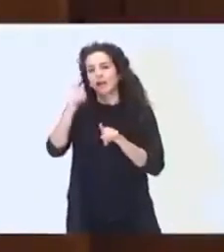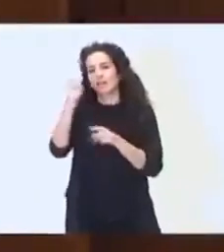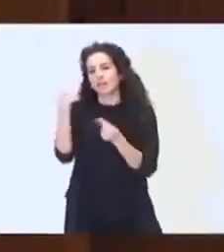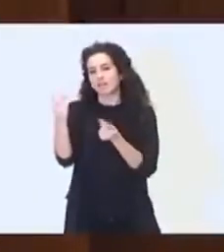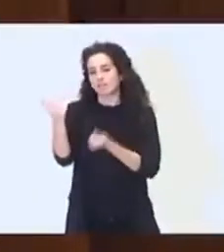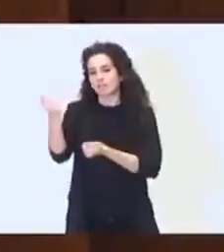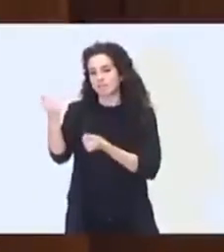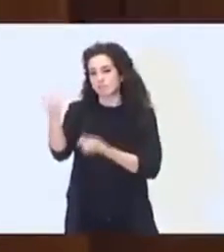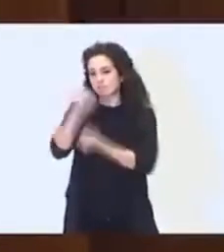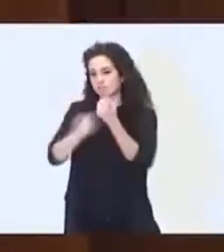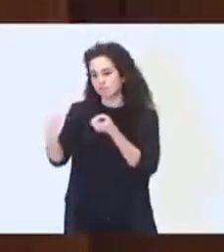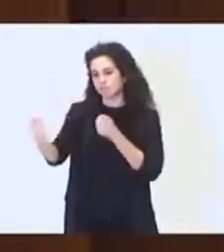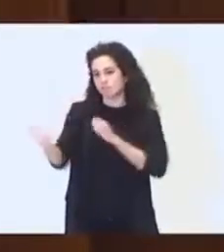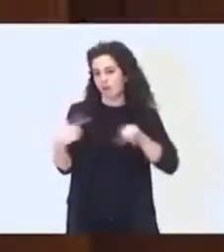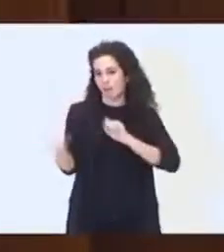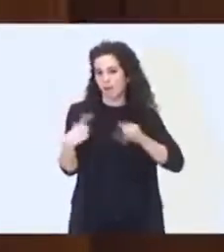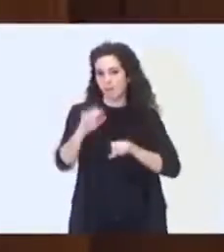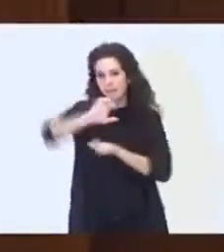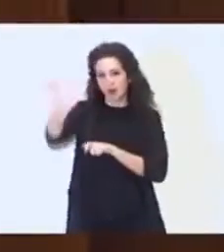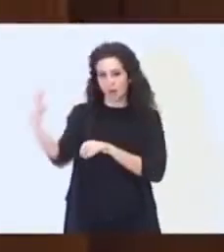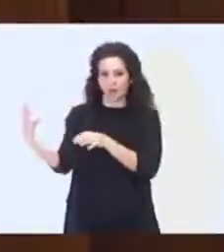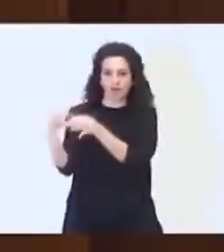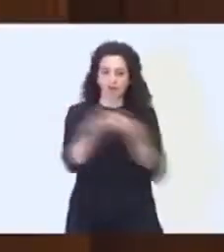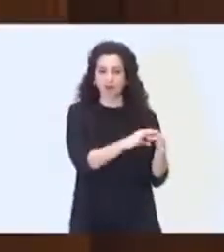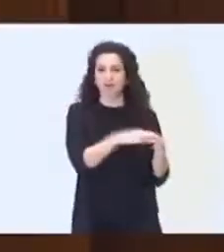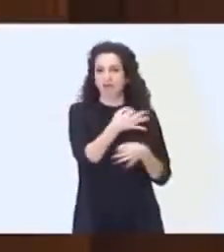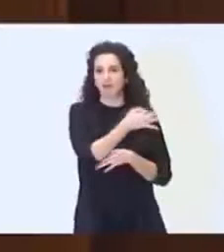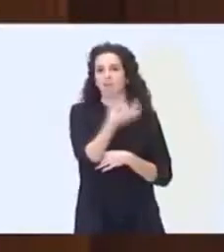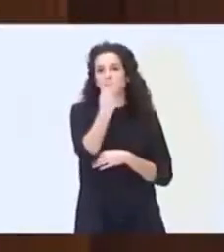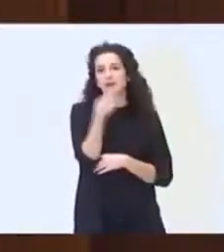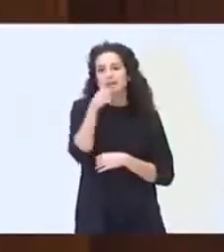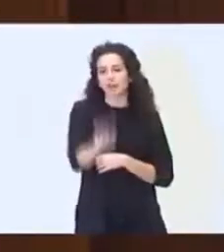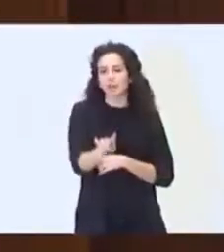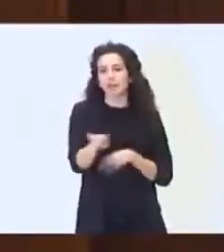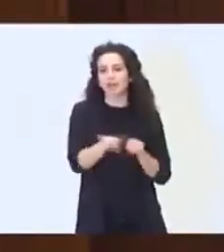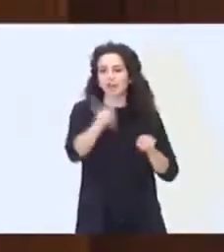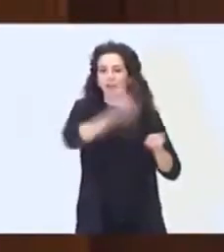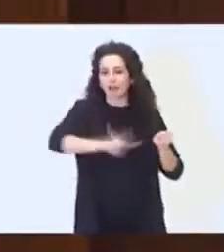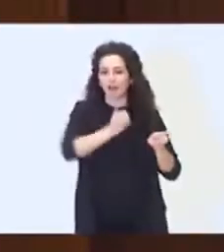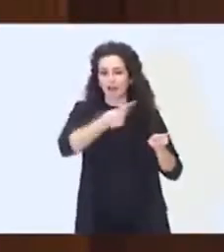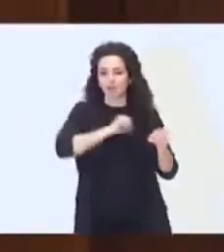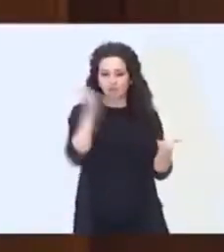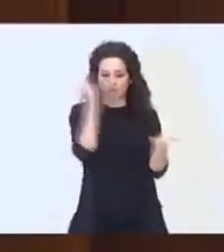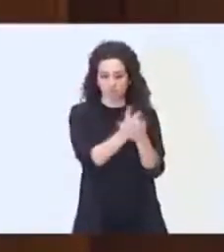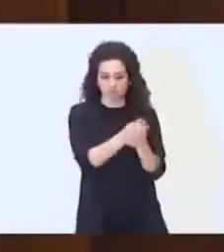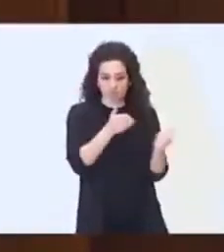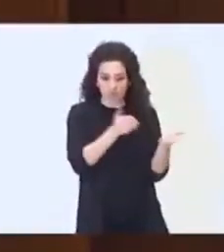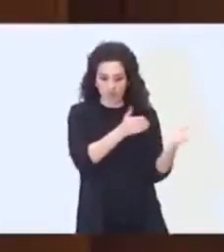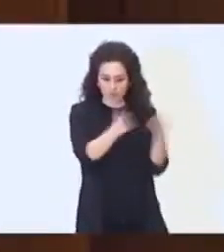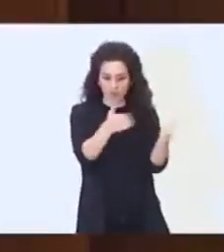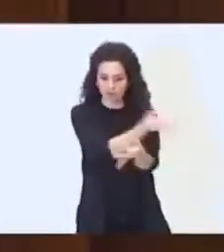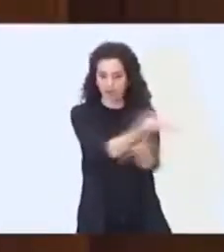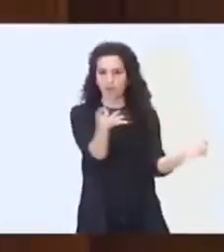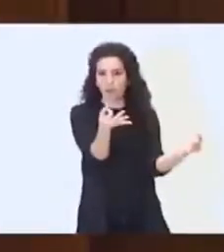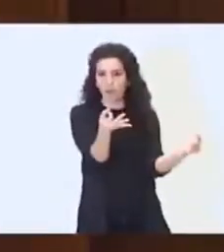Europa a este concepto, y también la apuesta del Gobierno de España y de Canarias en el convencimiento de que ese es el camino, hará, como digo,